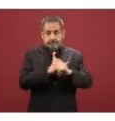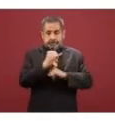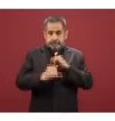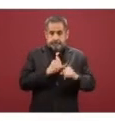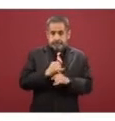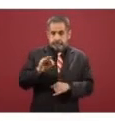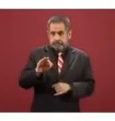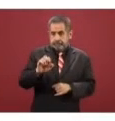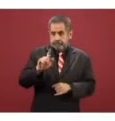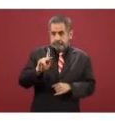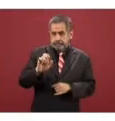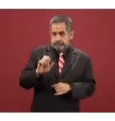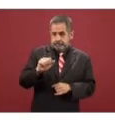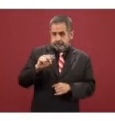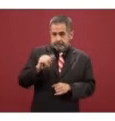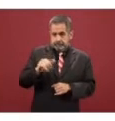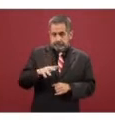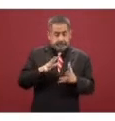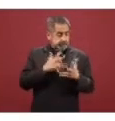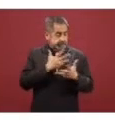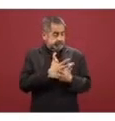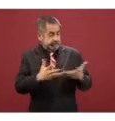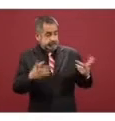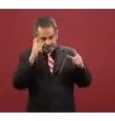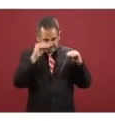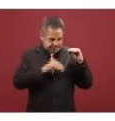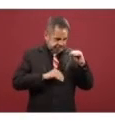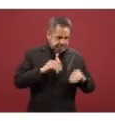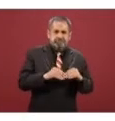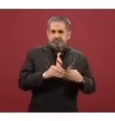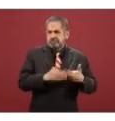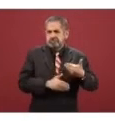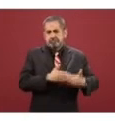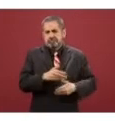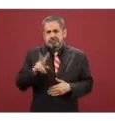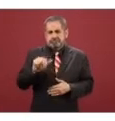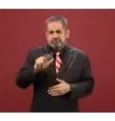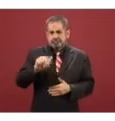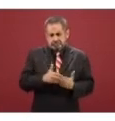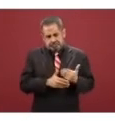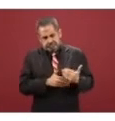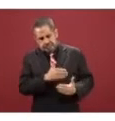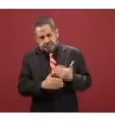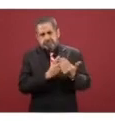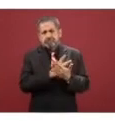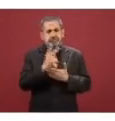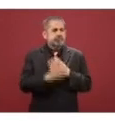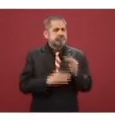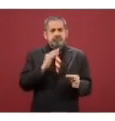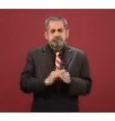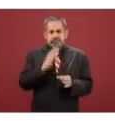Felipe Ángeles, a pesar de su magnitud y complejidad, avanza y se desarrolla conforme al programa general de la